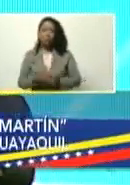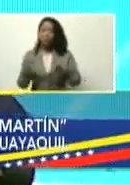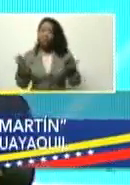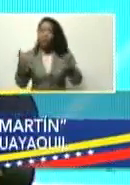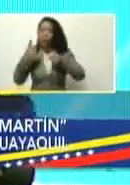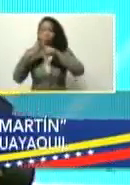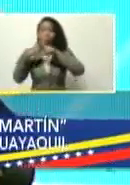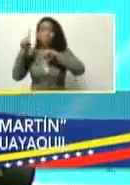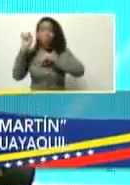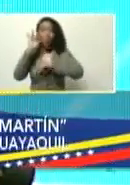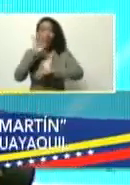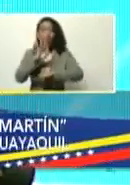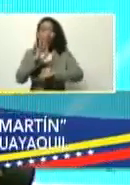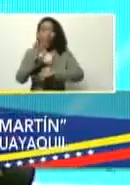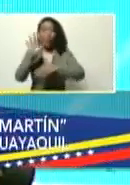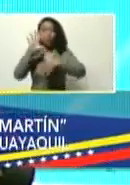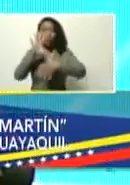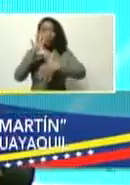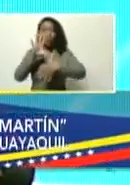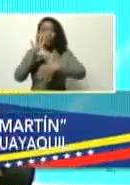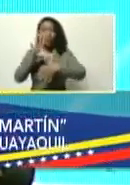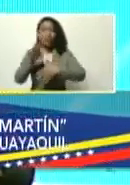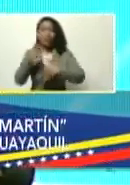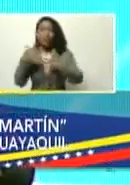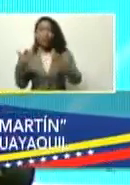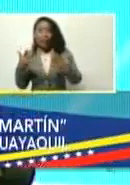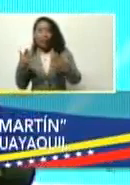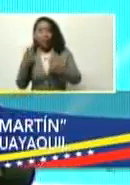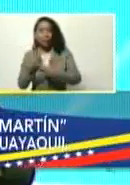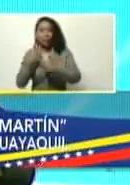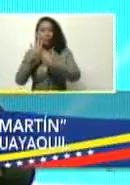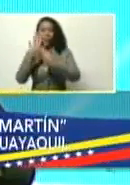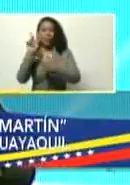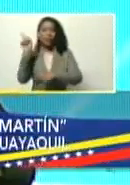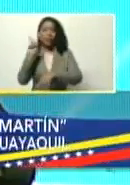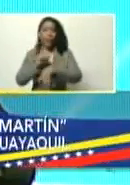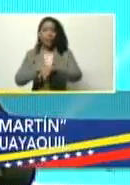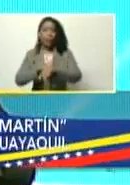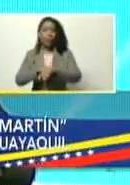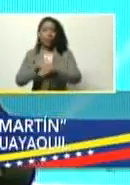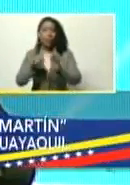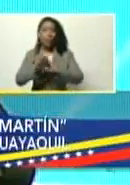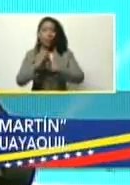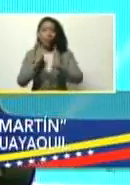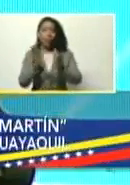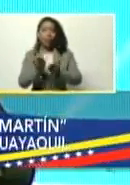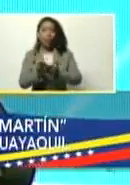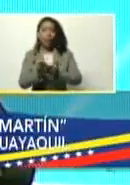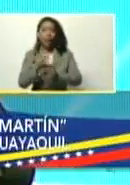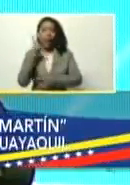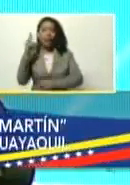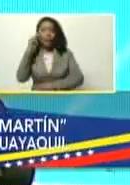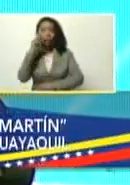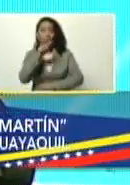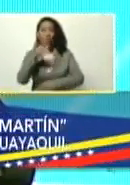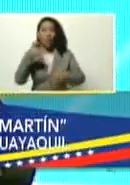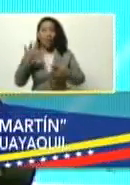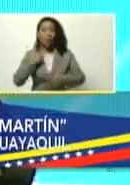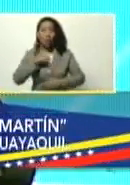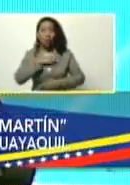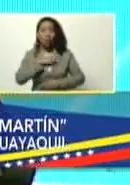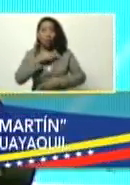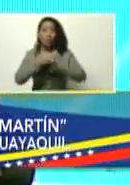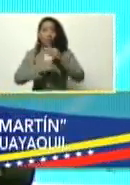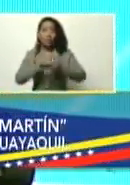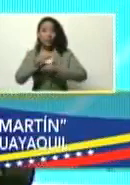los otros tres continentes que aparecían en el momento en el mundo. Esa visión que nosotros